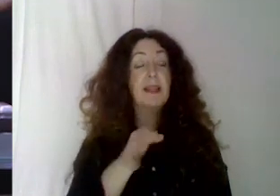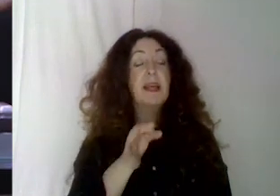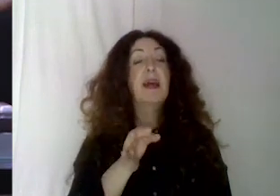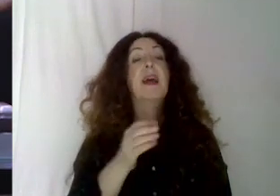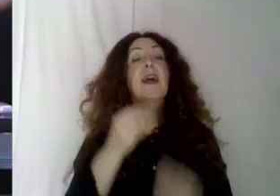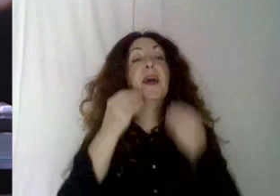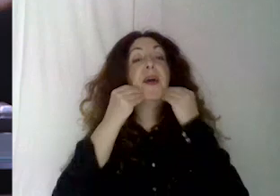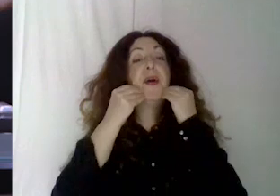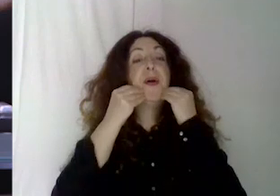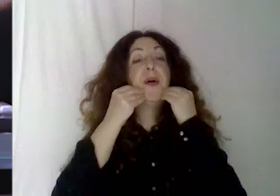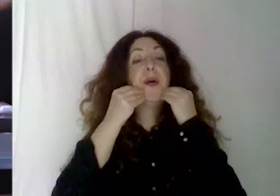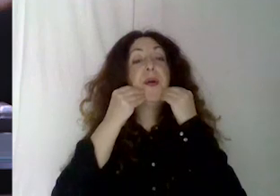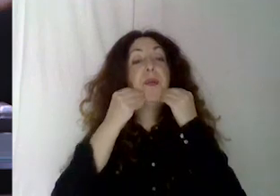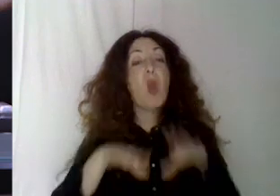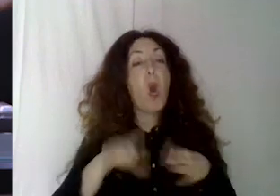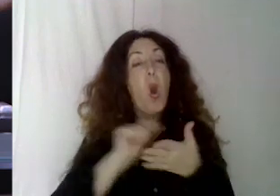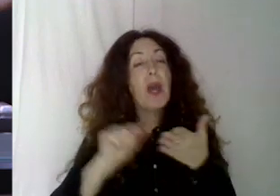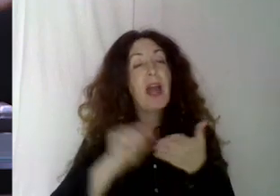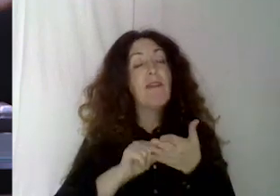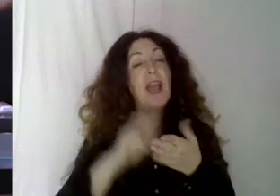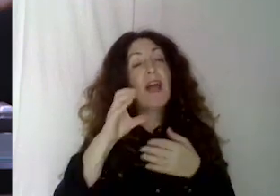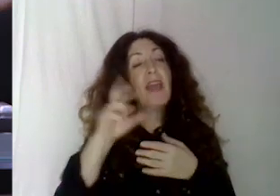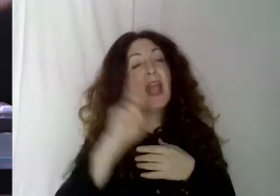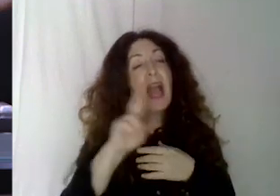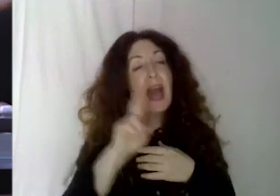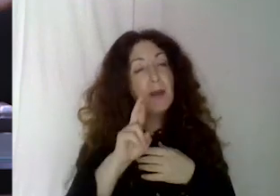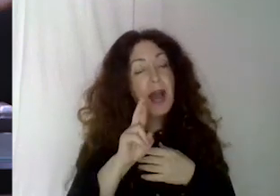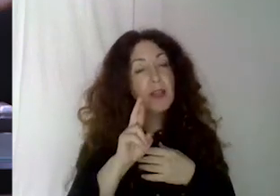imposible una... Pero sin embargo